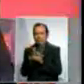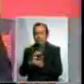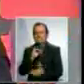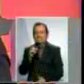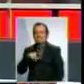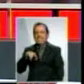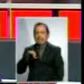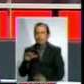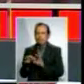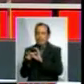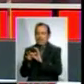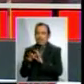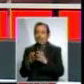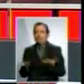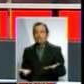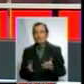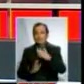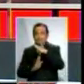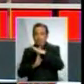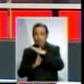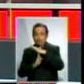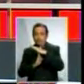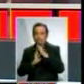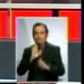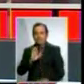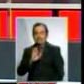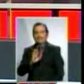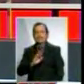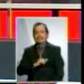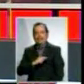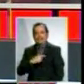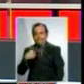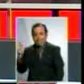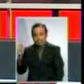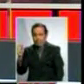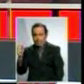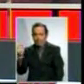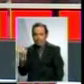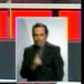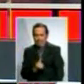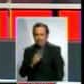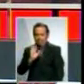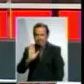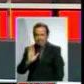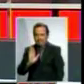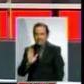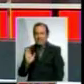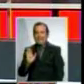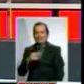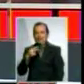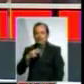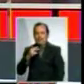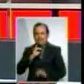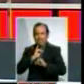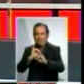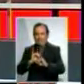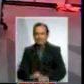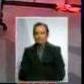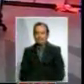gracias nosotros hacemos una pausa quien primero hizo no se vayan ya volvemos con más informaciones